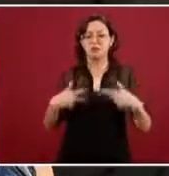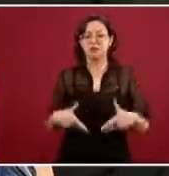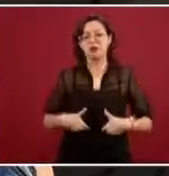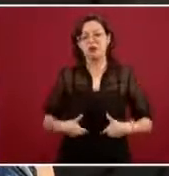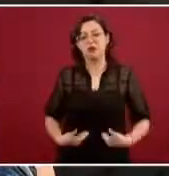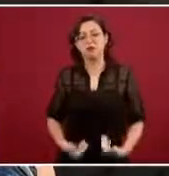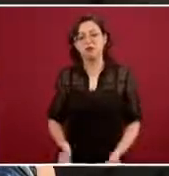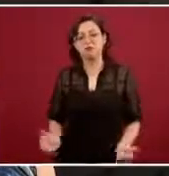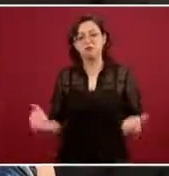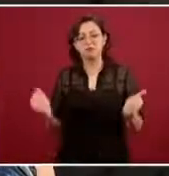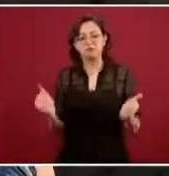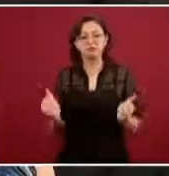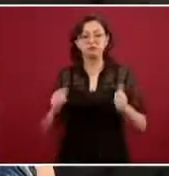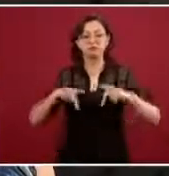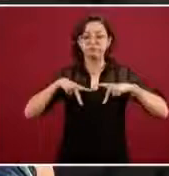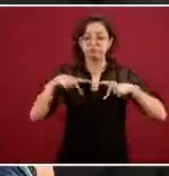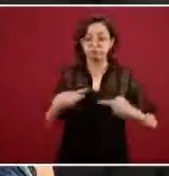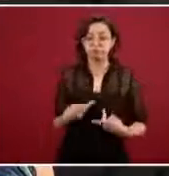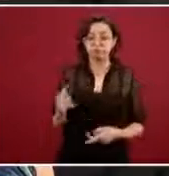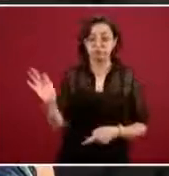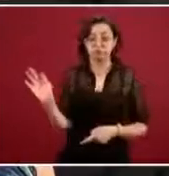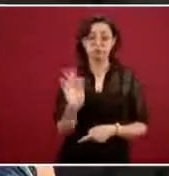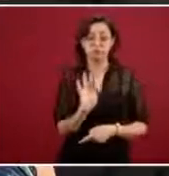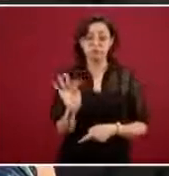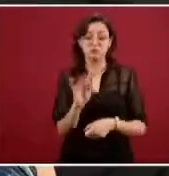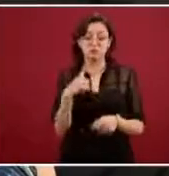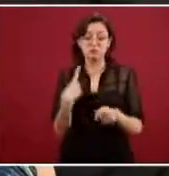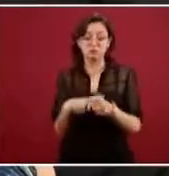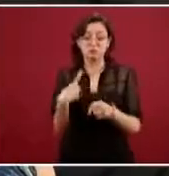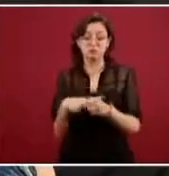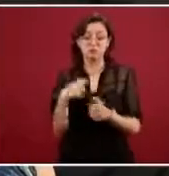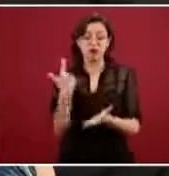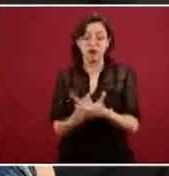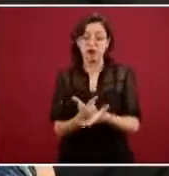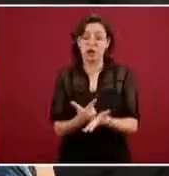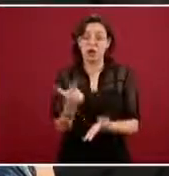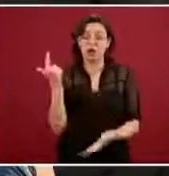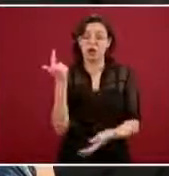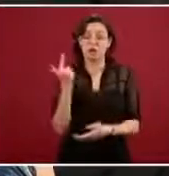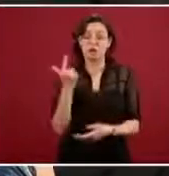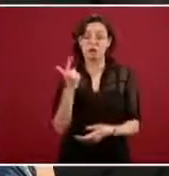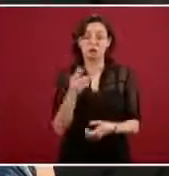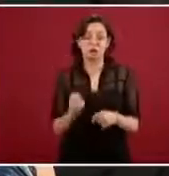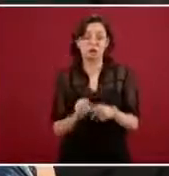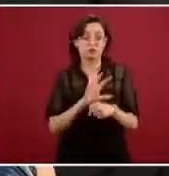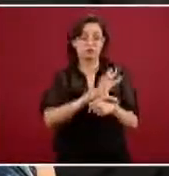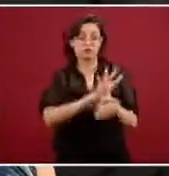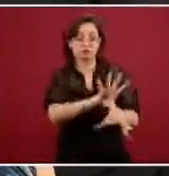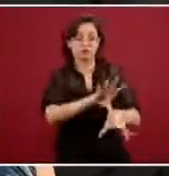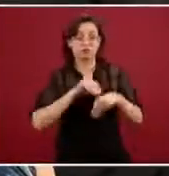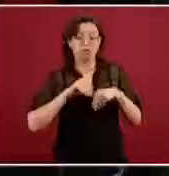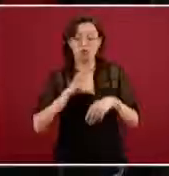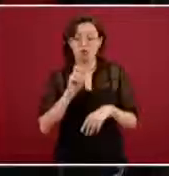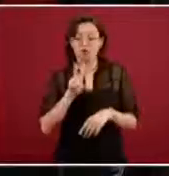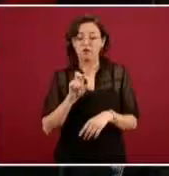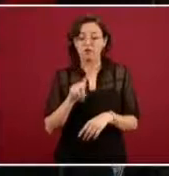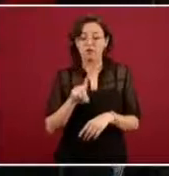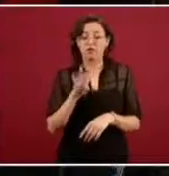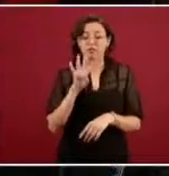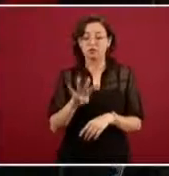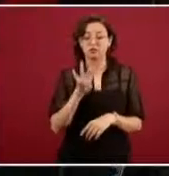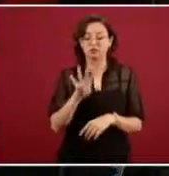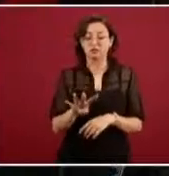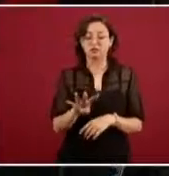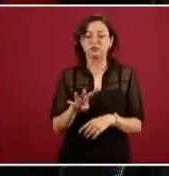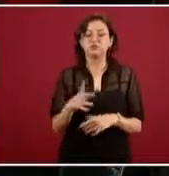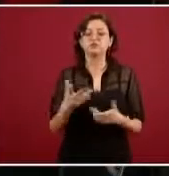si la desnutrición no es considerada una enfermedad de alto riesgo frente al COVID-19, y eso está